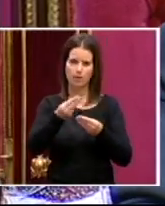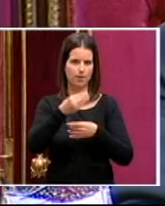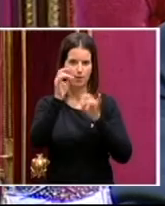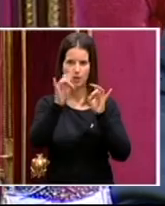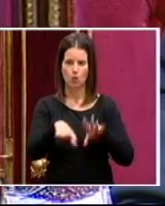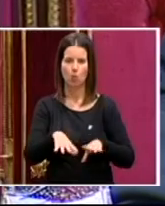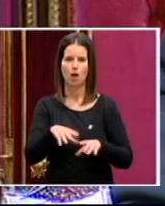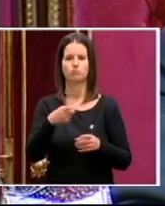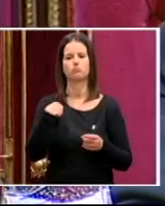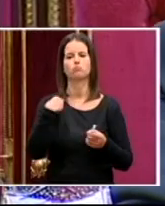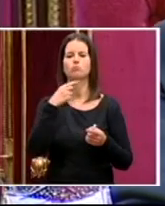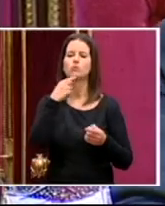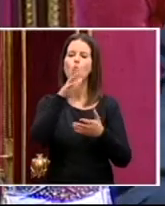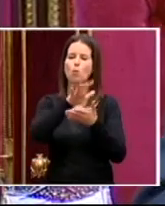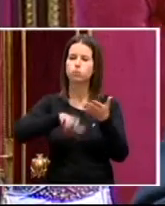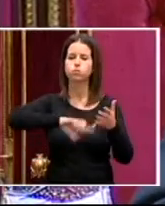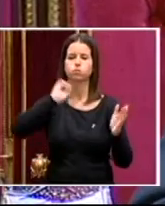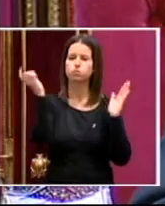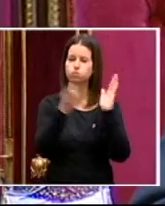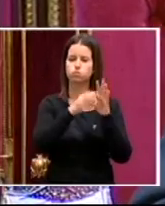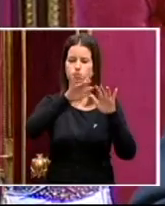se traían antes, más completos todavía.